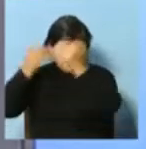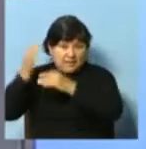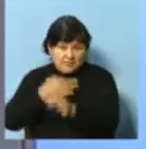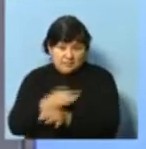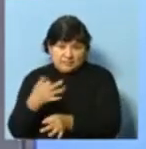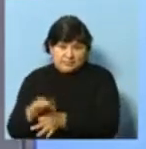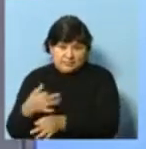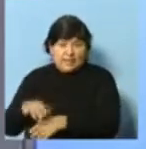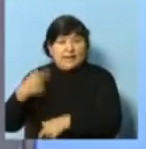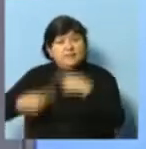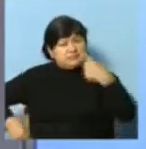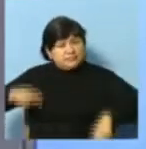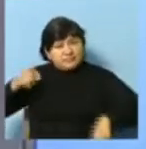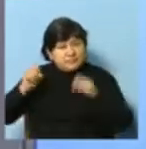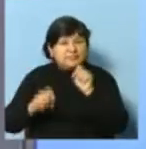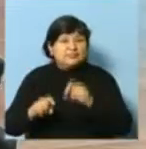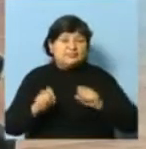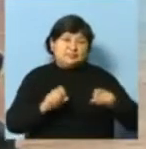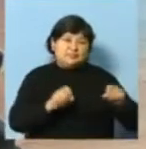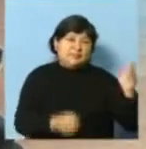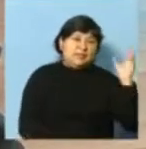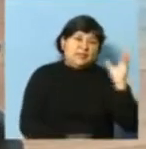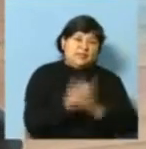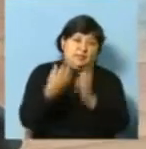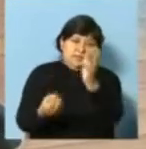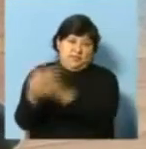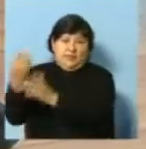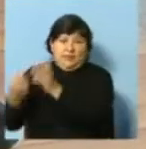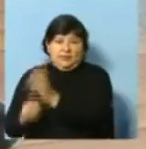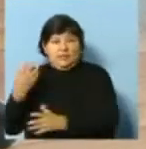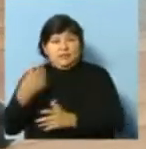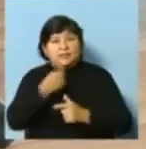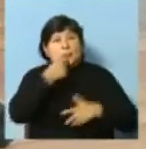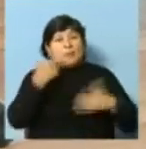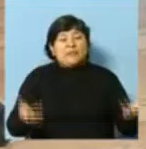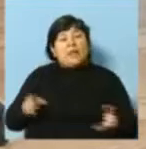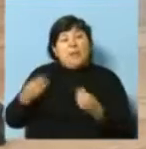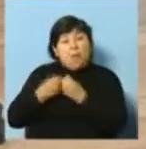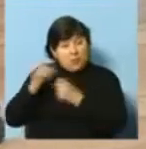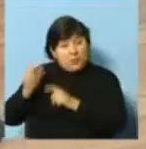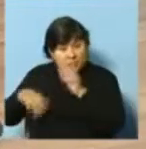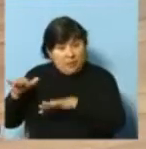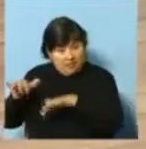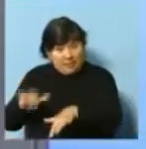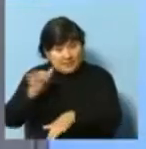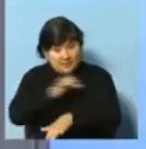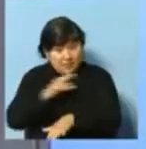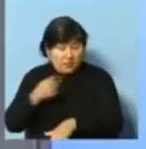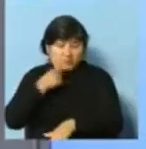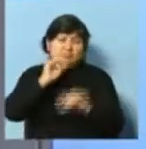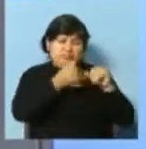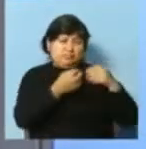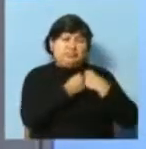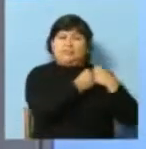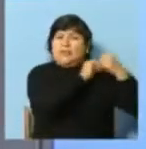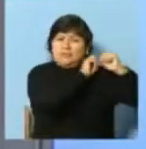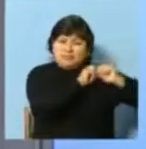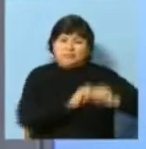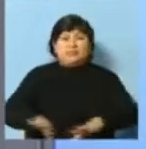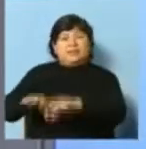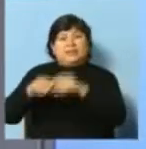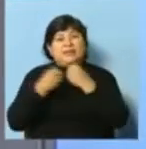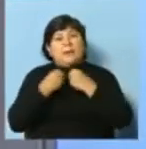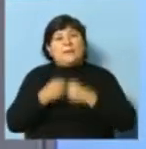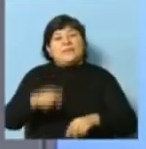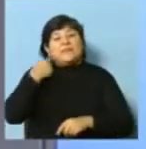muchísimo este fin de semana por ejemplo la grilla en donde interactúa provincia